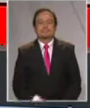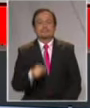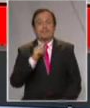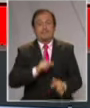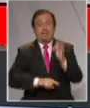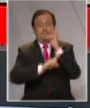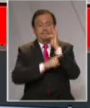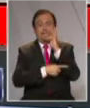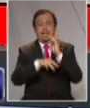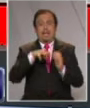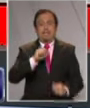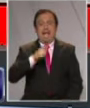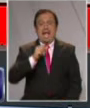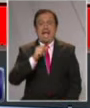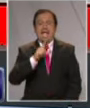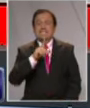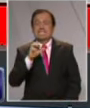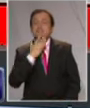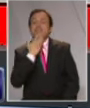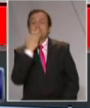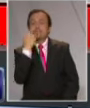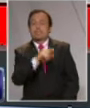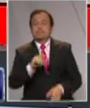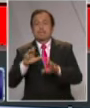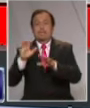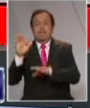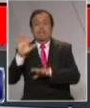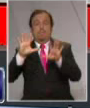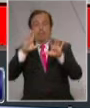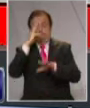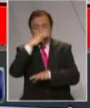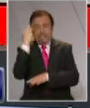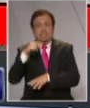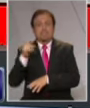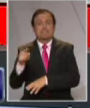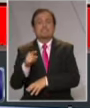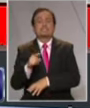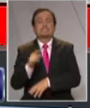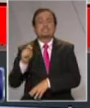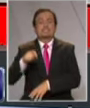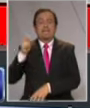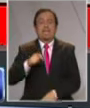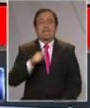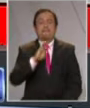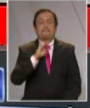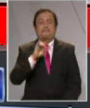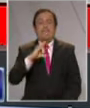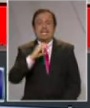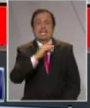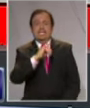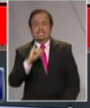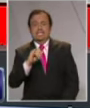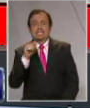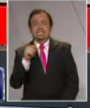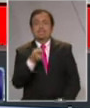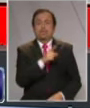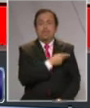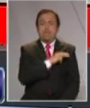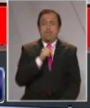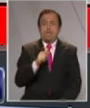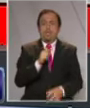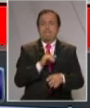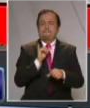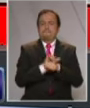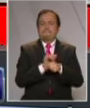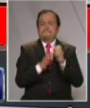Bueno, la Fiscalía de Magallanes formalizará el 10 de marzo al senador Carlos Bianchi y su cuñada Victoria Retamales, quienes serán encausados por delitos de